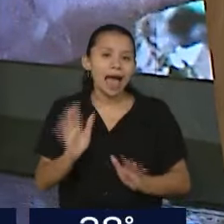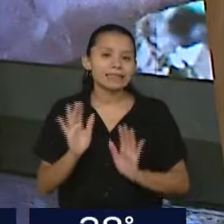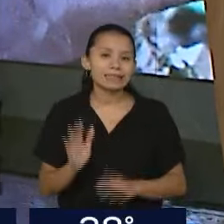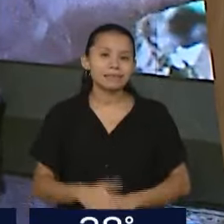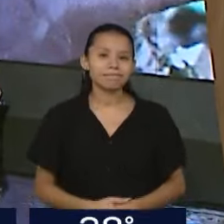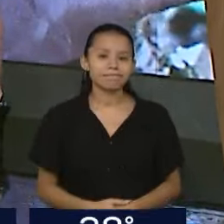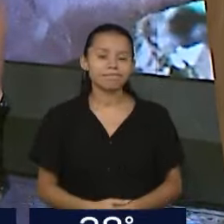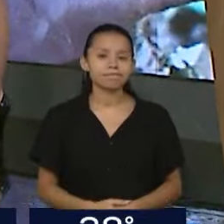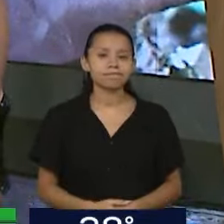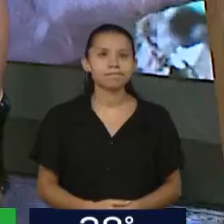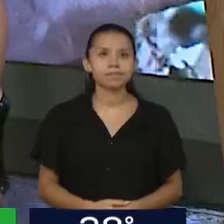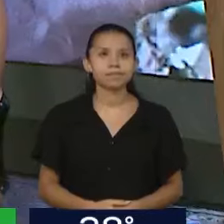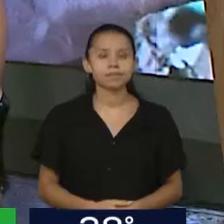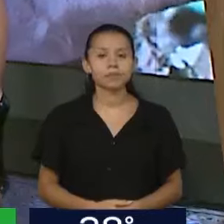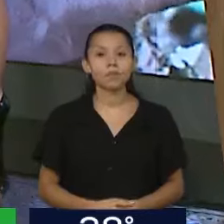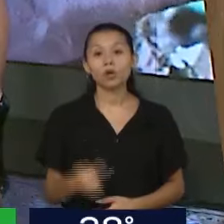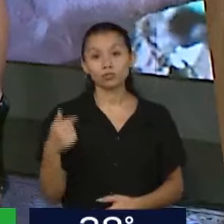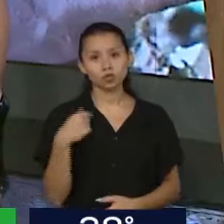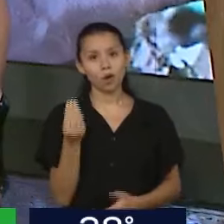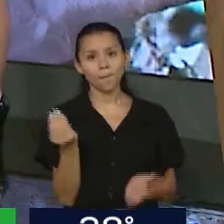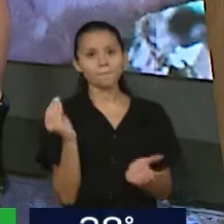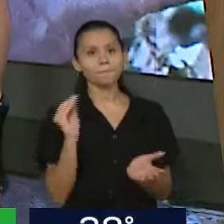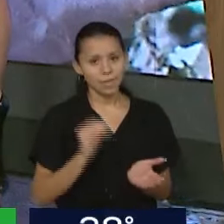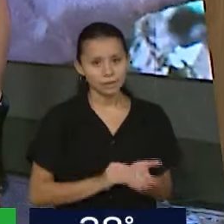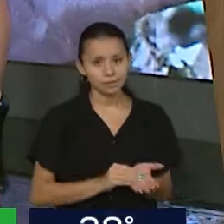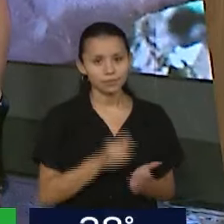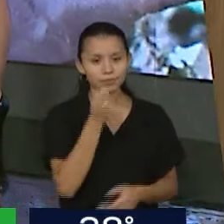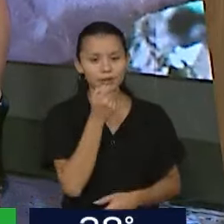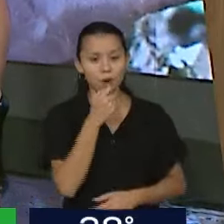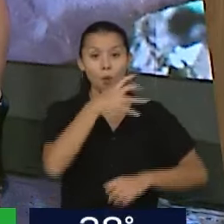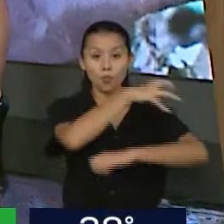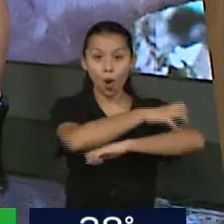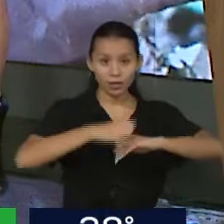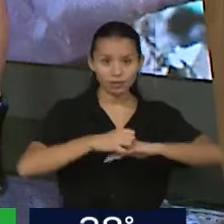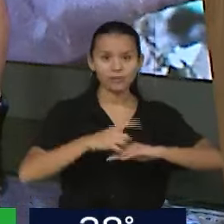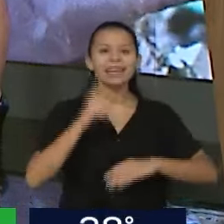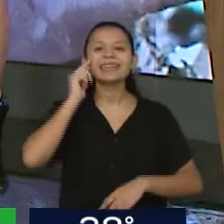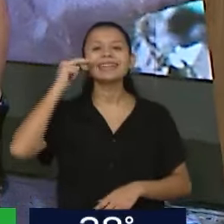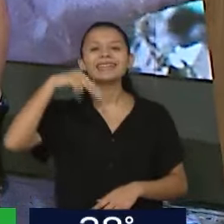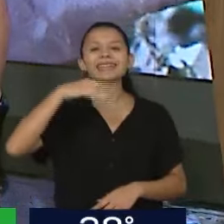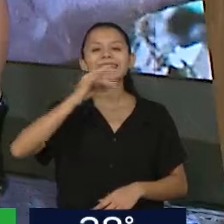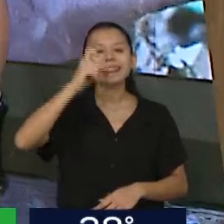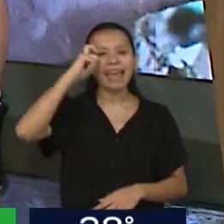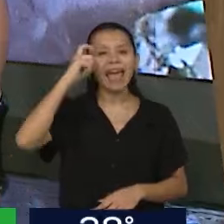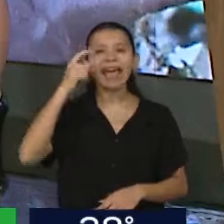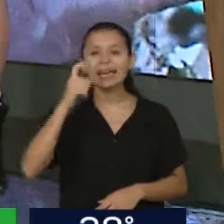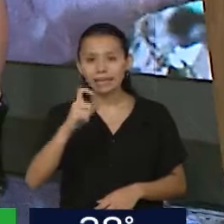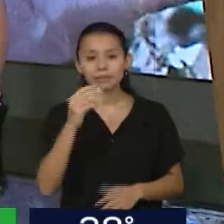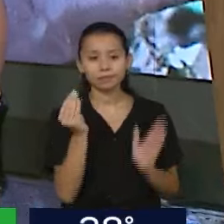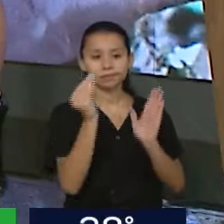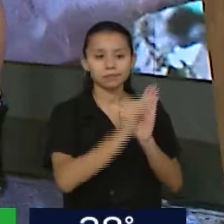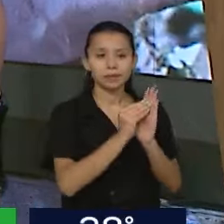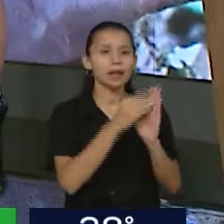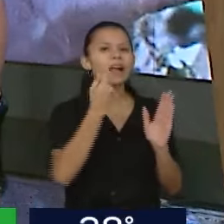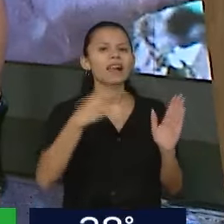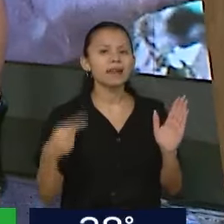lo siguiente. Cuando hablamos de pobreza, el INDEC mide respecto de los números del